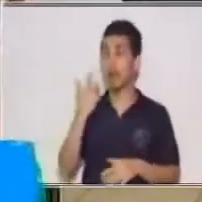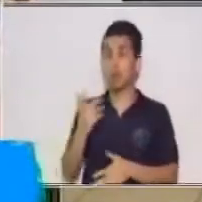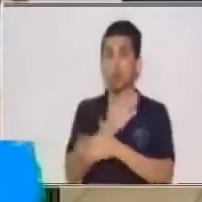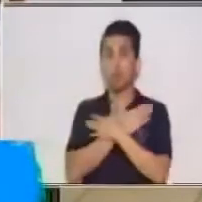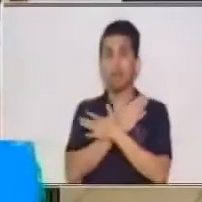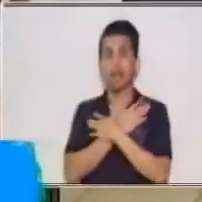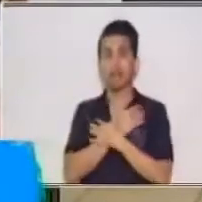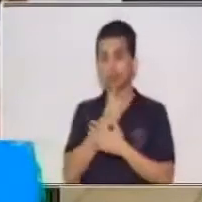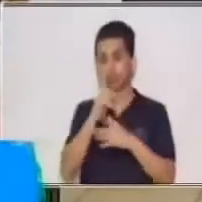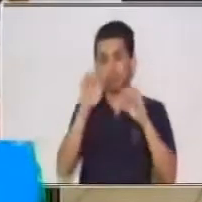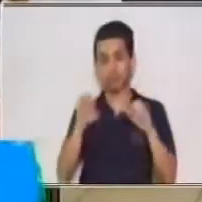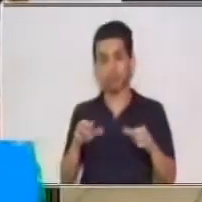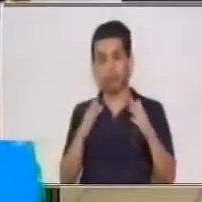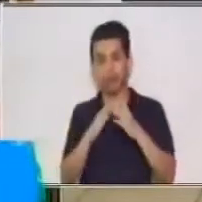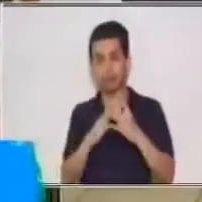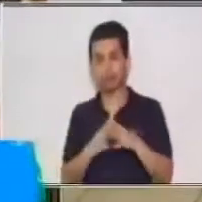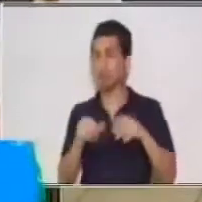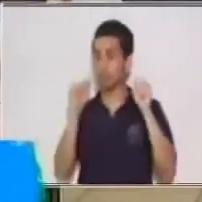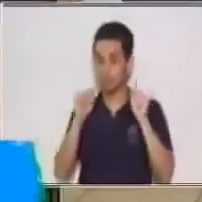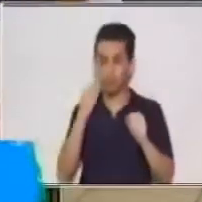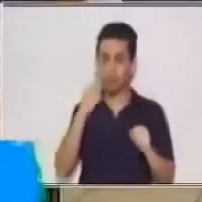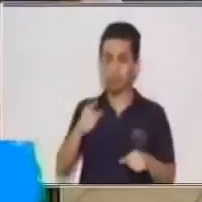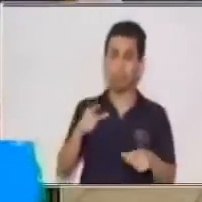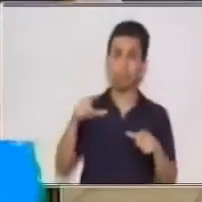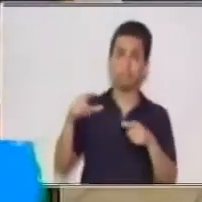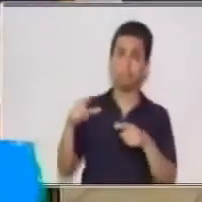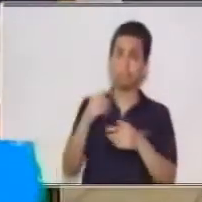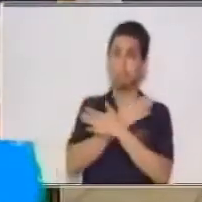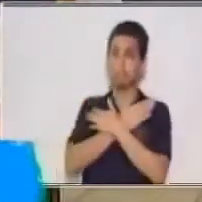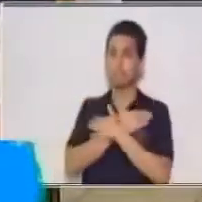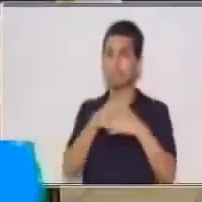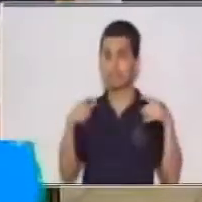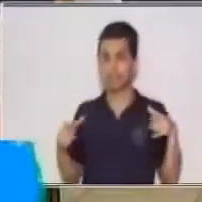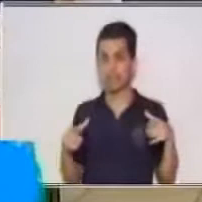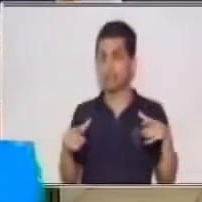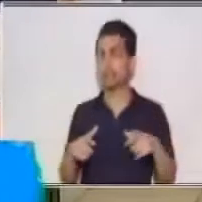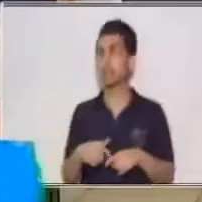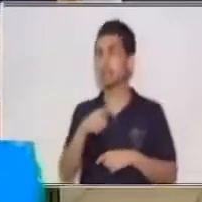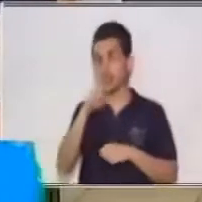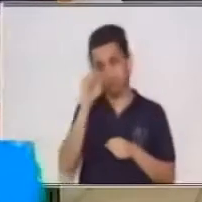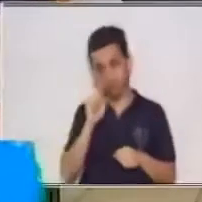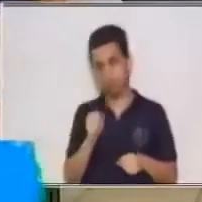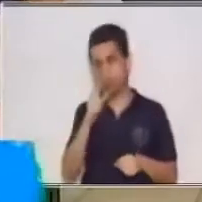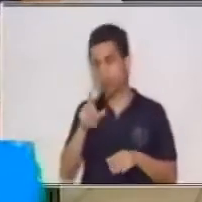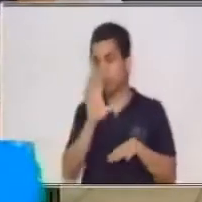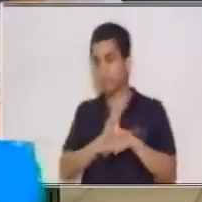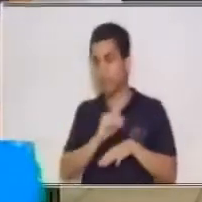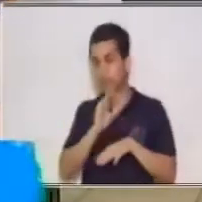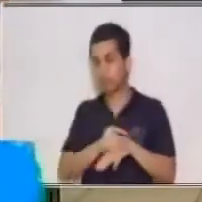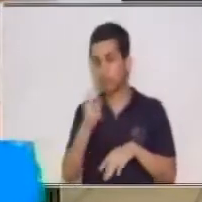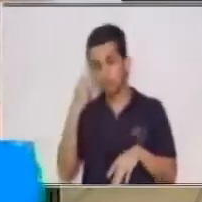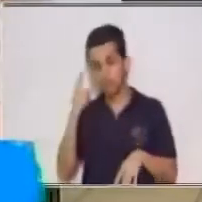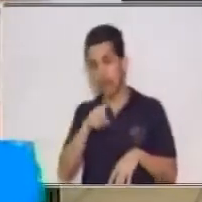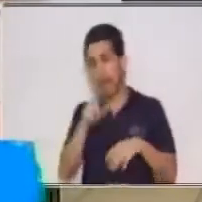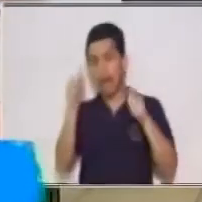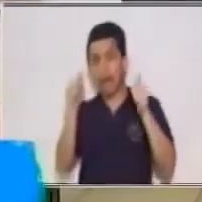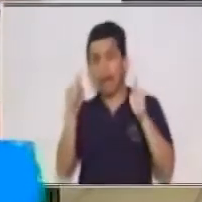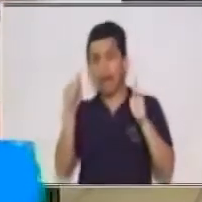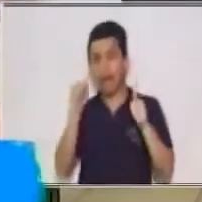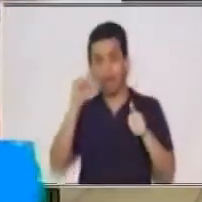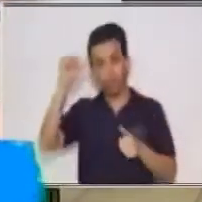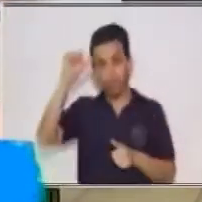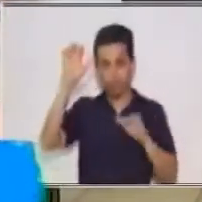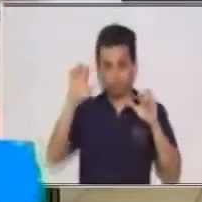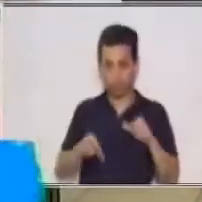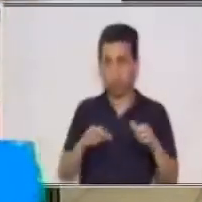casa, puedes tomar también con el pastel. Por supuesto, pídele permiso a los adultos que estén en casa. ¿Y qué vas a hacer? Ubicarás